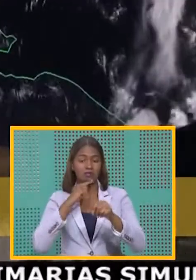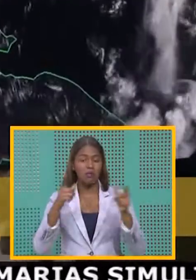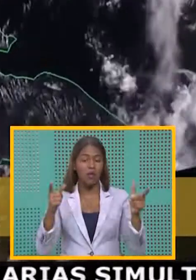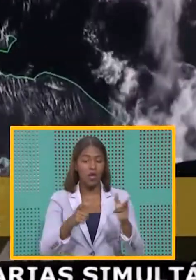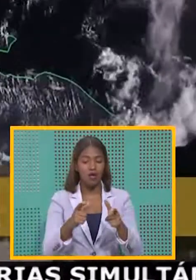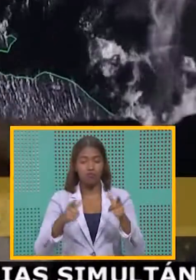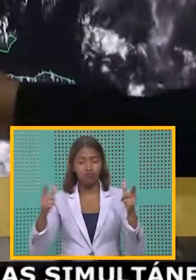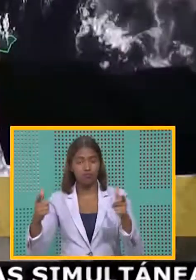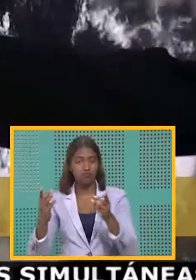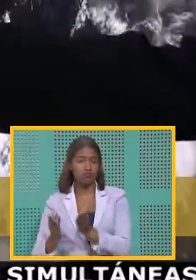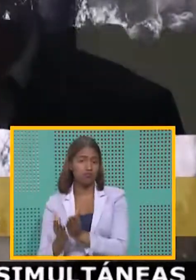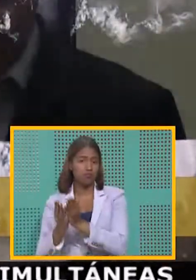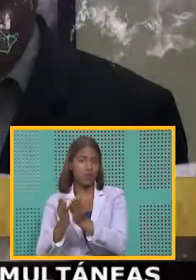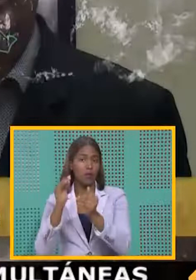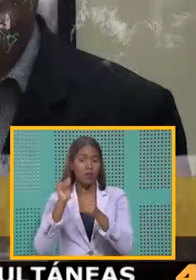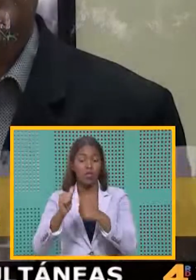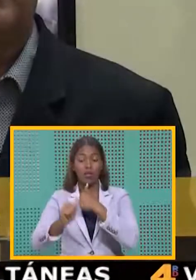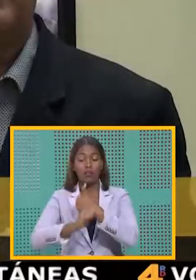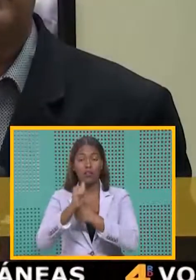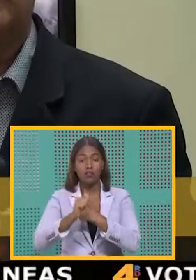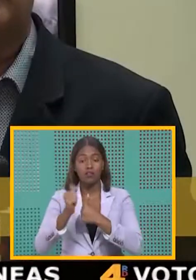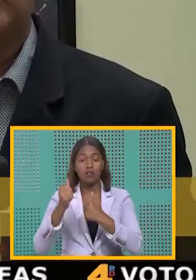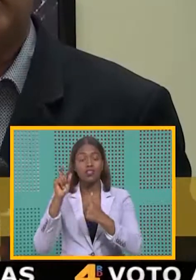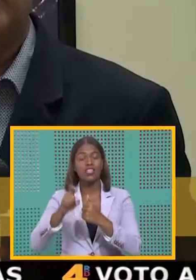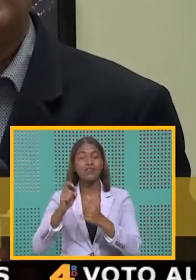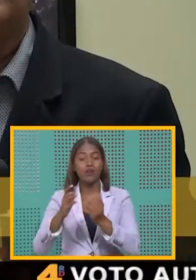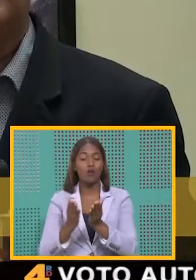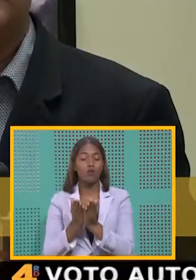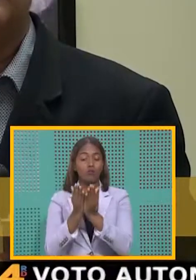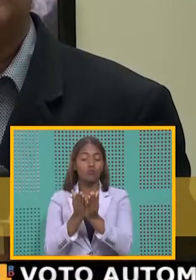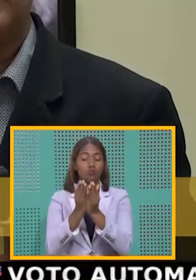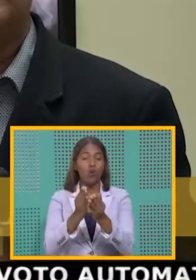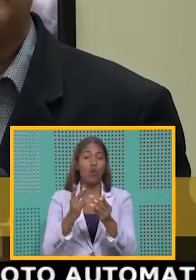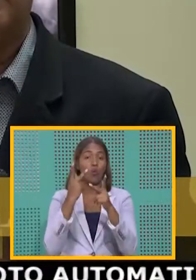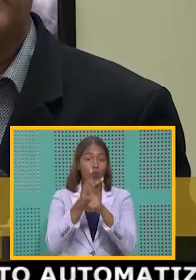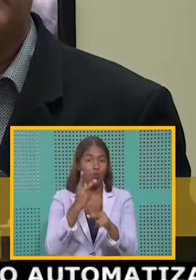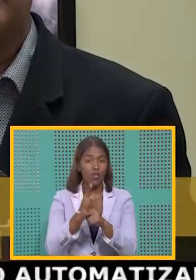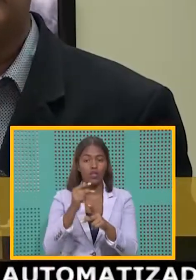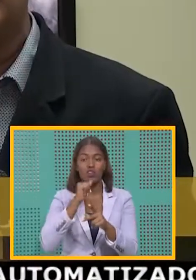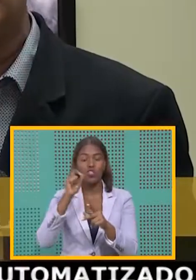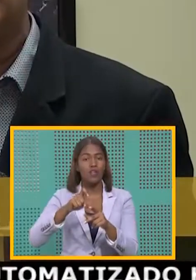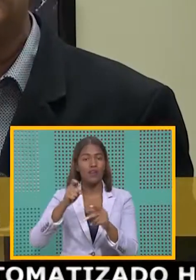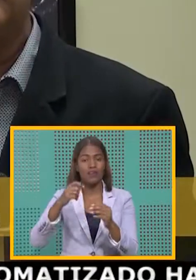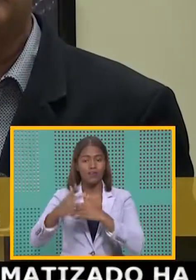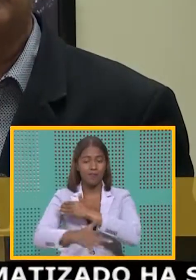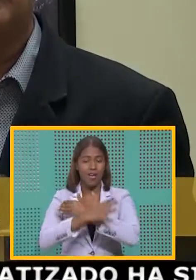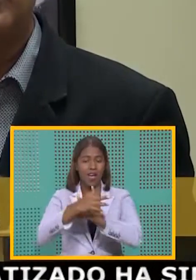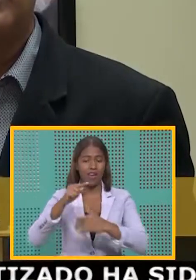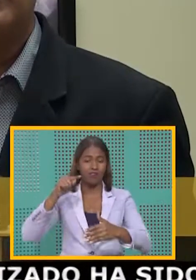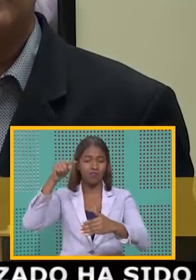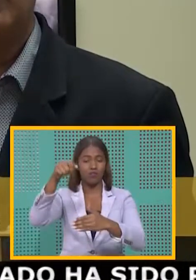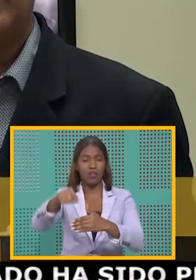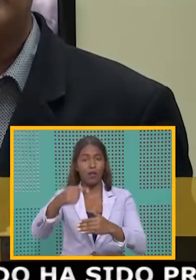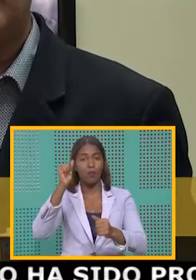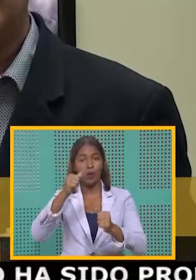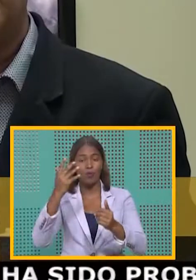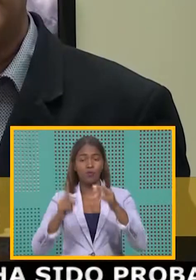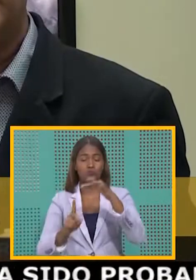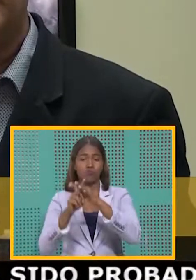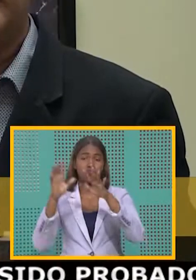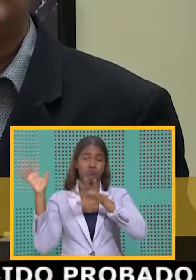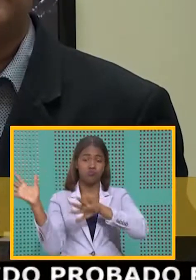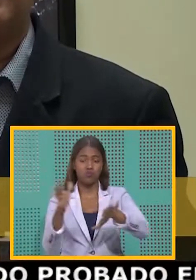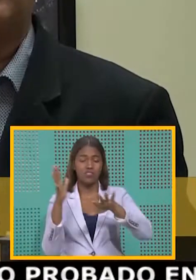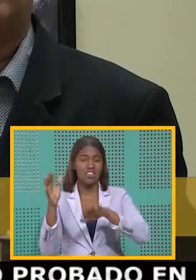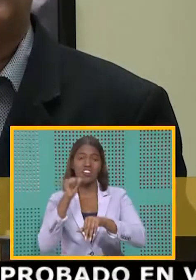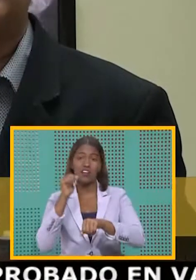pequeñas embarcaciones deben navegar con precaución cerca del perímetro costero sin aventurarse en mar adentro debido a vientos y olas